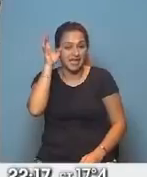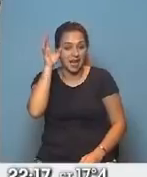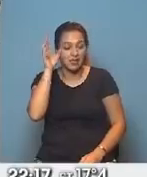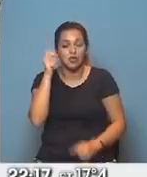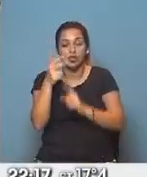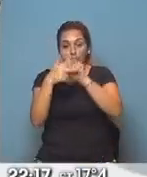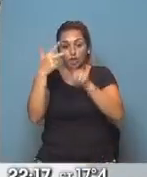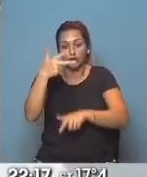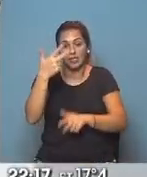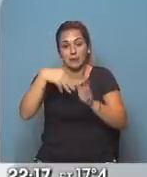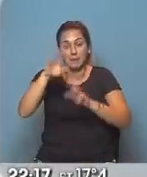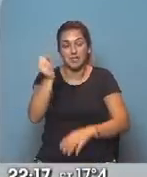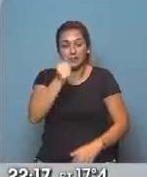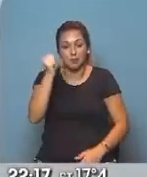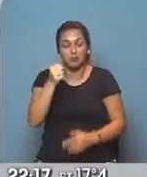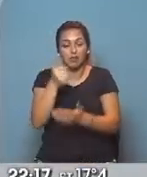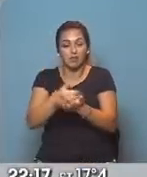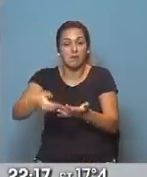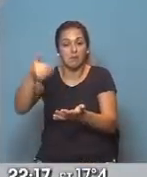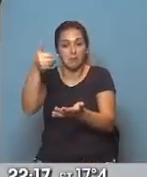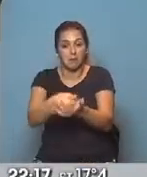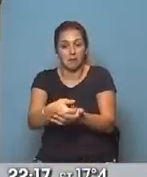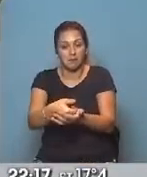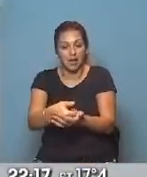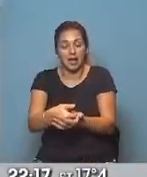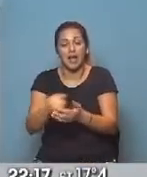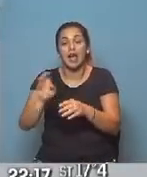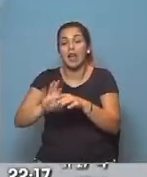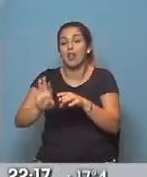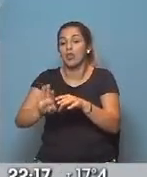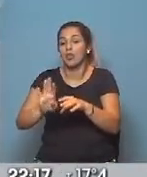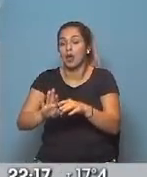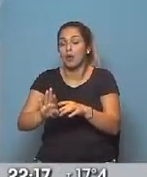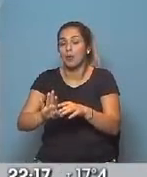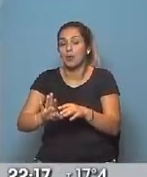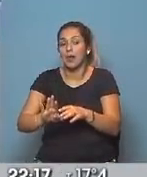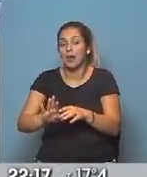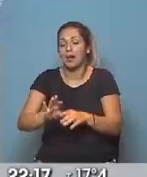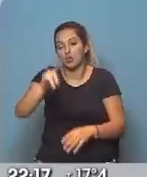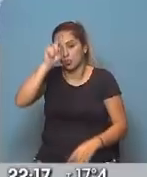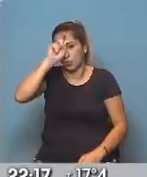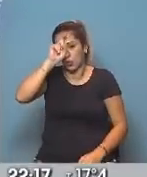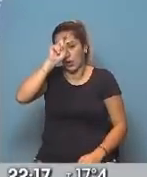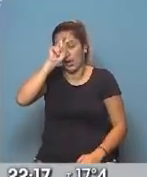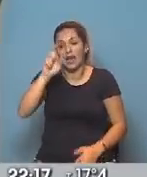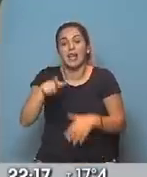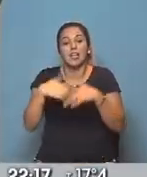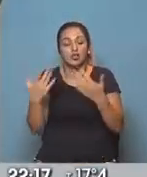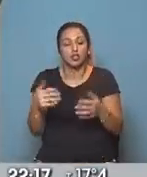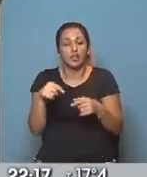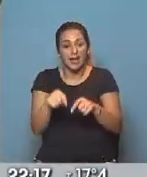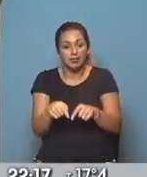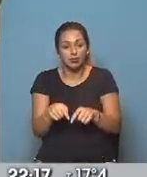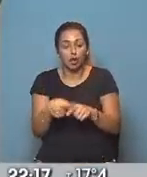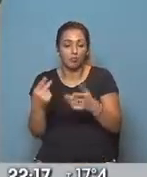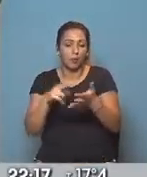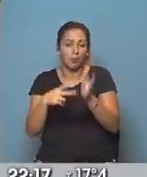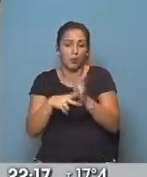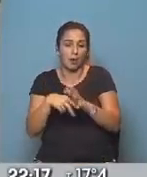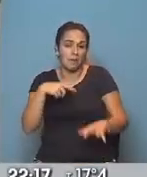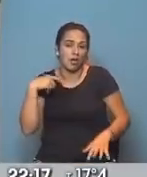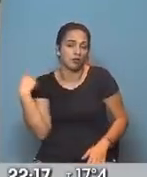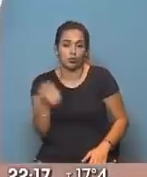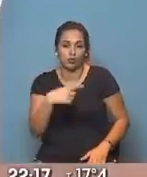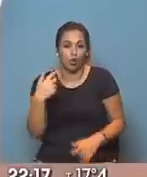los tres principales acreedores de la deuda turca, con lo cual esto puso en crisis todo